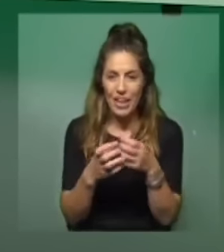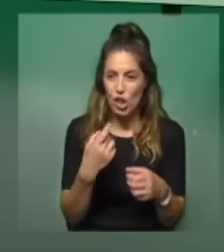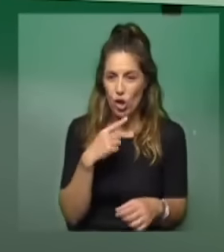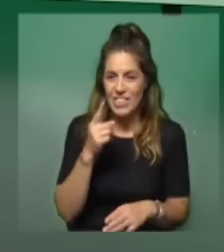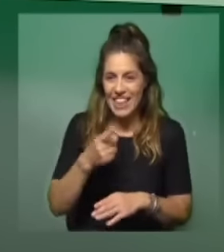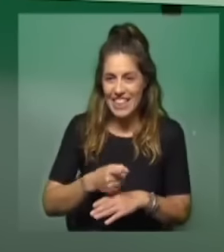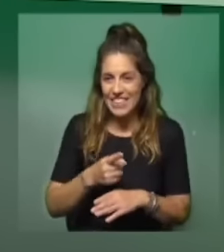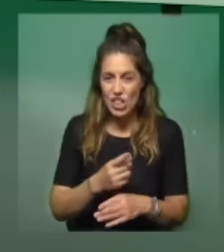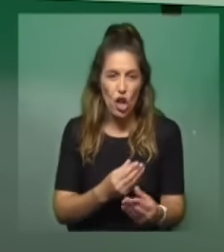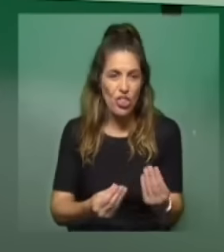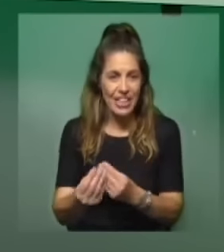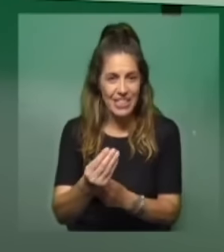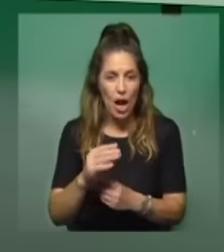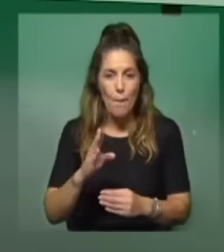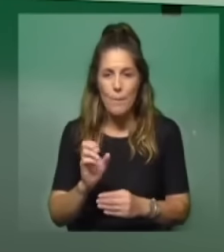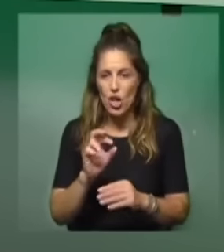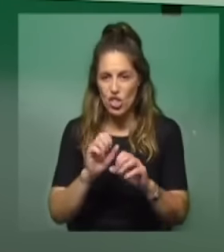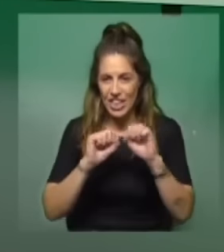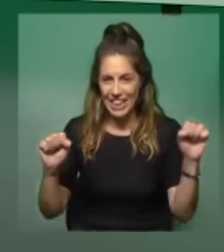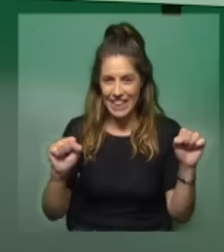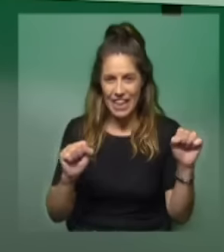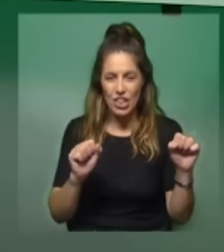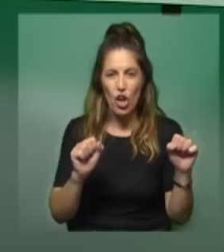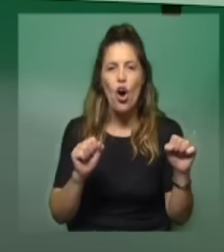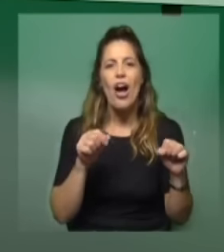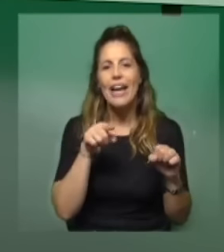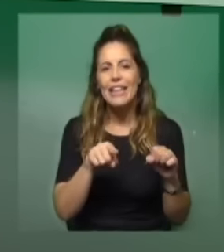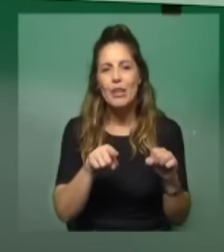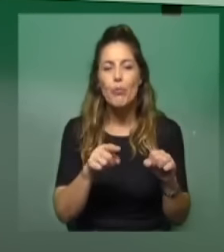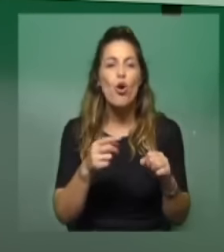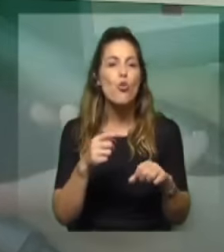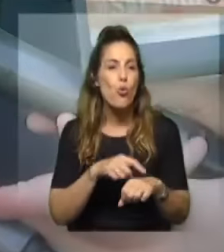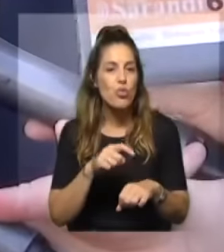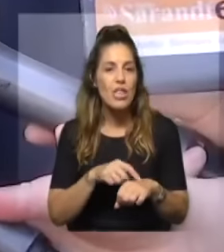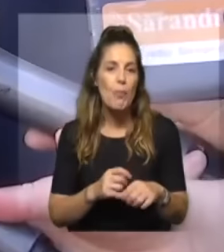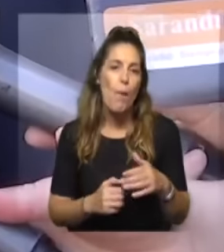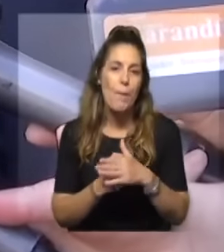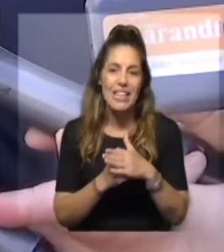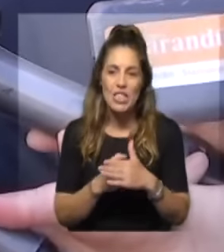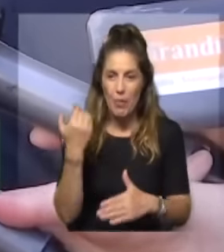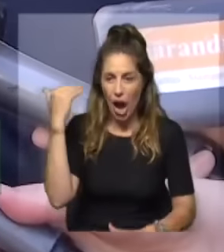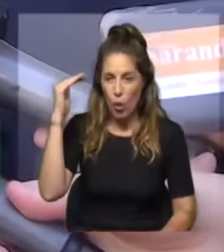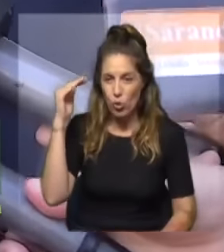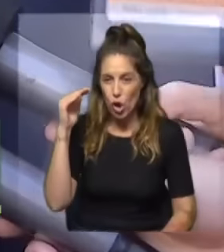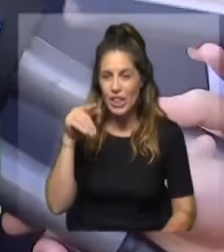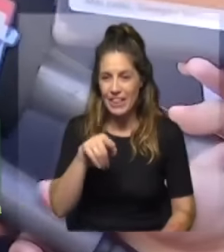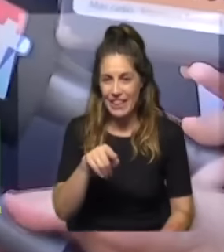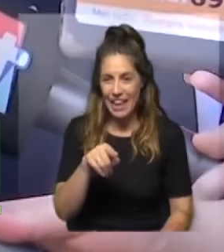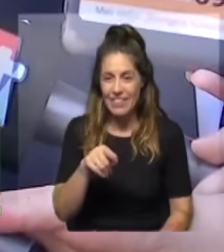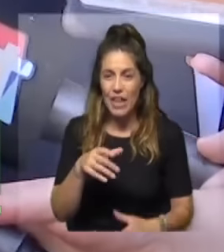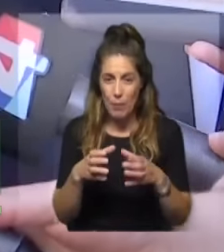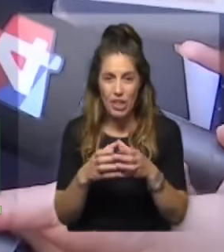resolvió Designar como prosecretario partidario a Gustavo osta y esa será por un tiempo la máxima autoridad del partido Porque también se